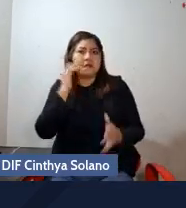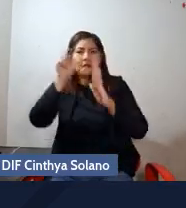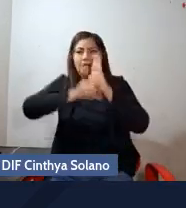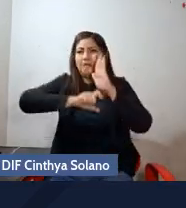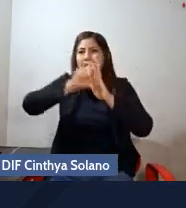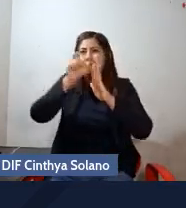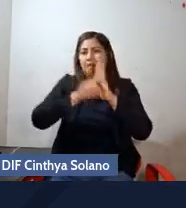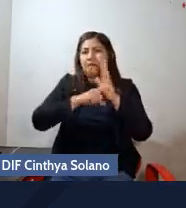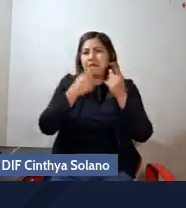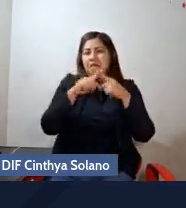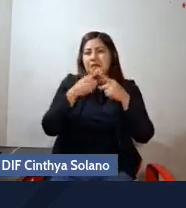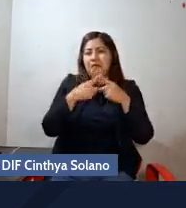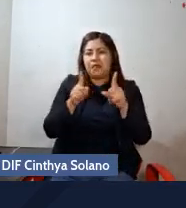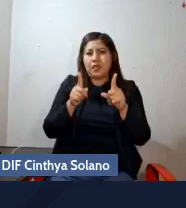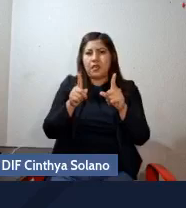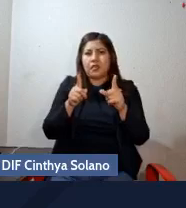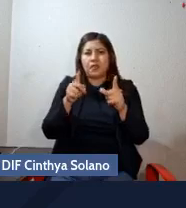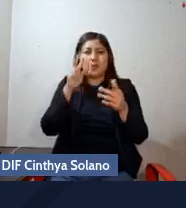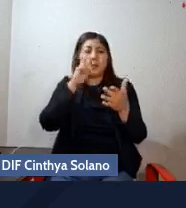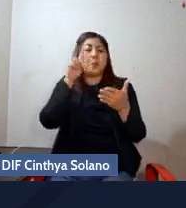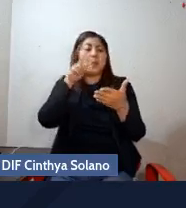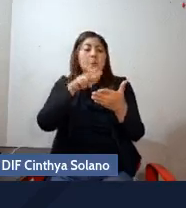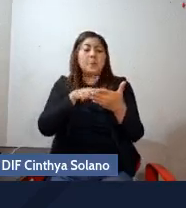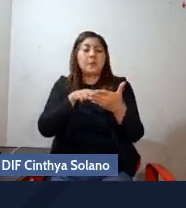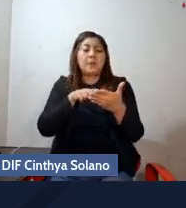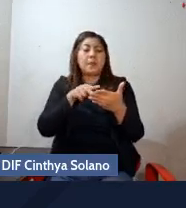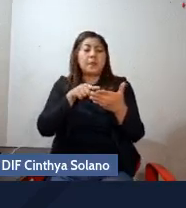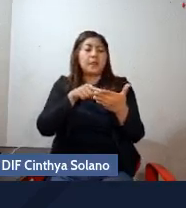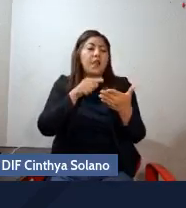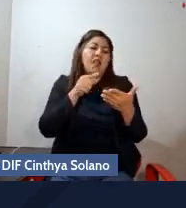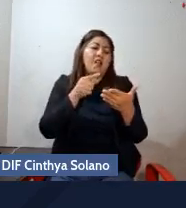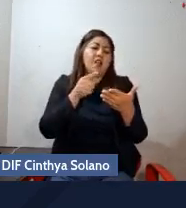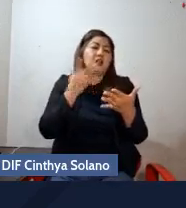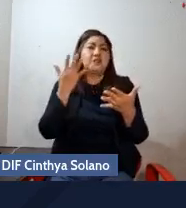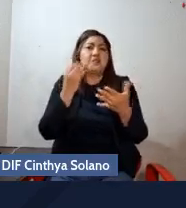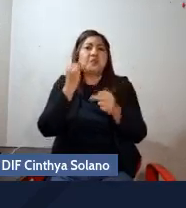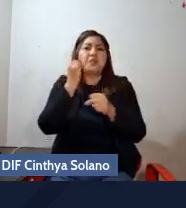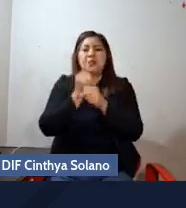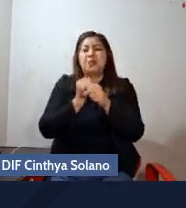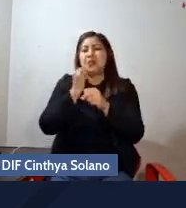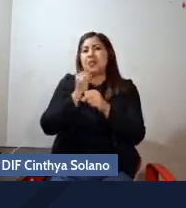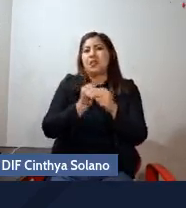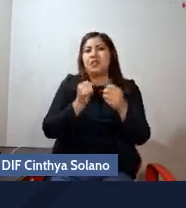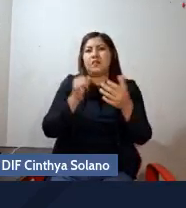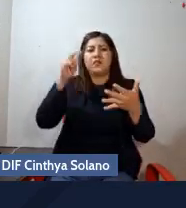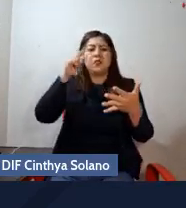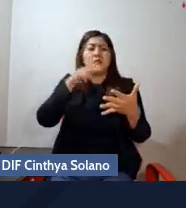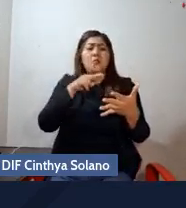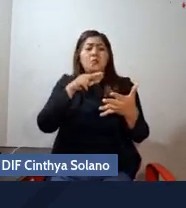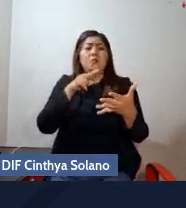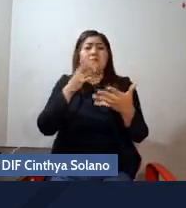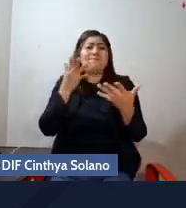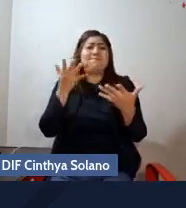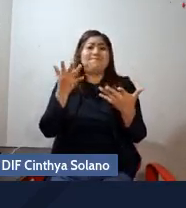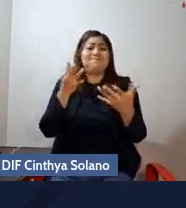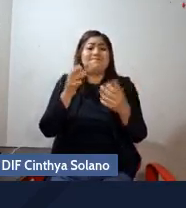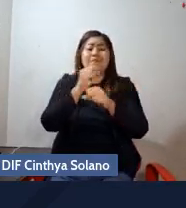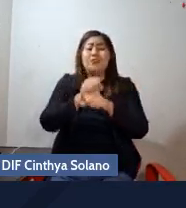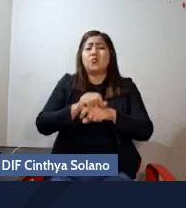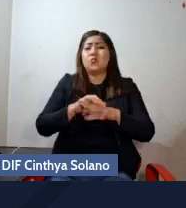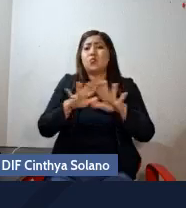una fuente confiable para confirmar la información que estamos recibiendo. Tenemos que incentivar